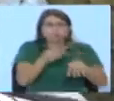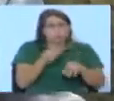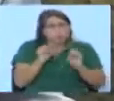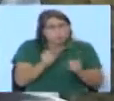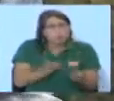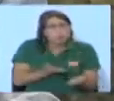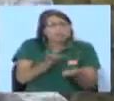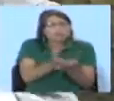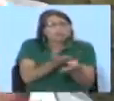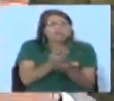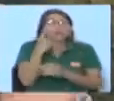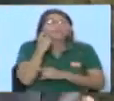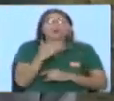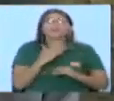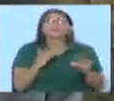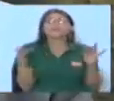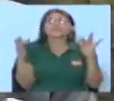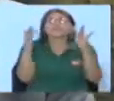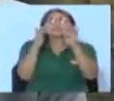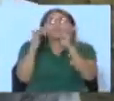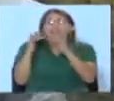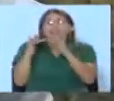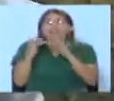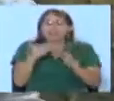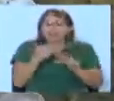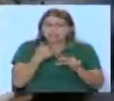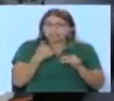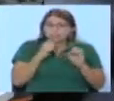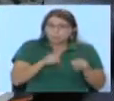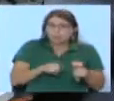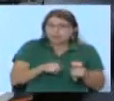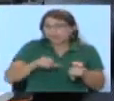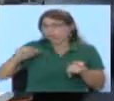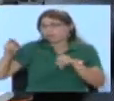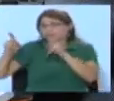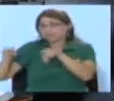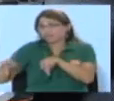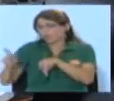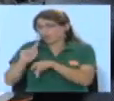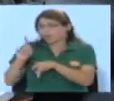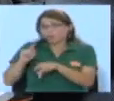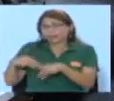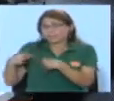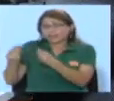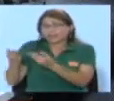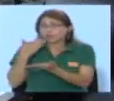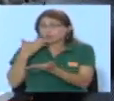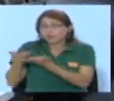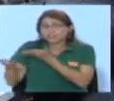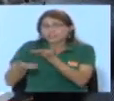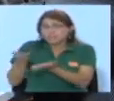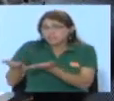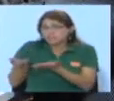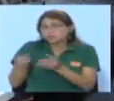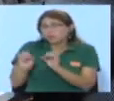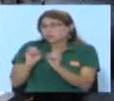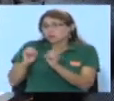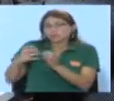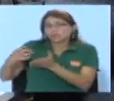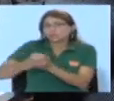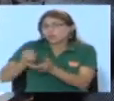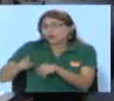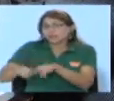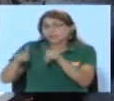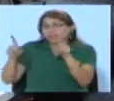poder traerse un porcentaje muy grande de los usuarios que están en otra red donde no les están dando un buen servicio, donde no tienen una tarifa diferenciada y